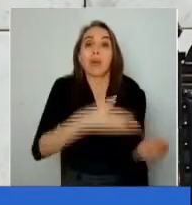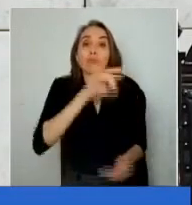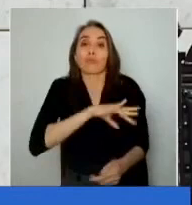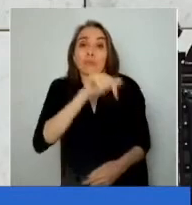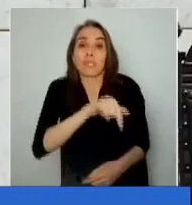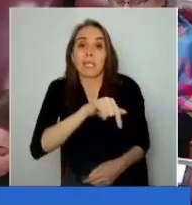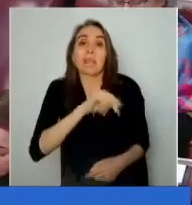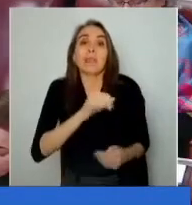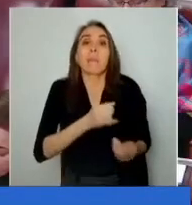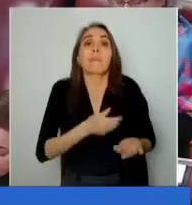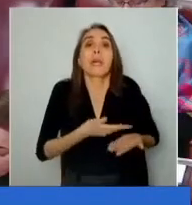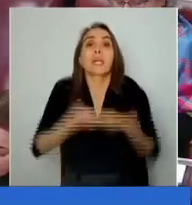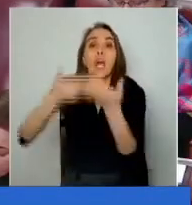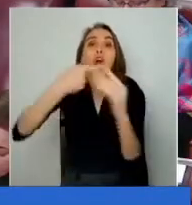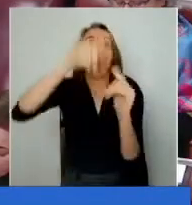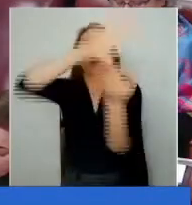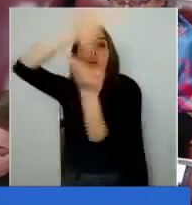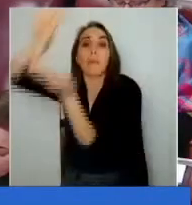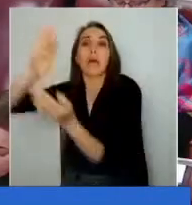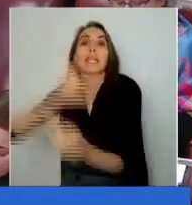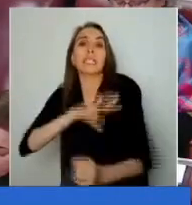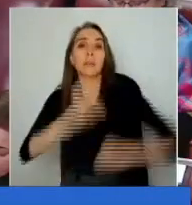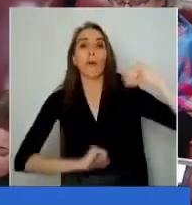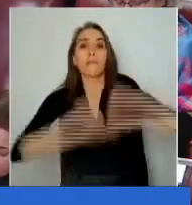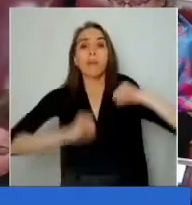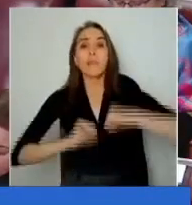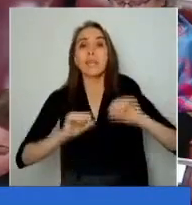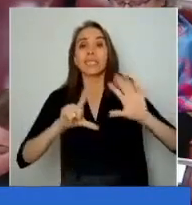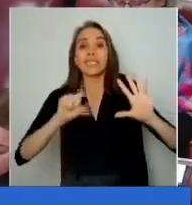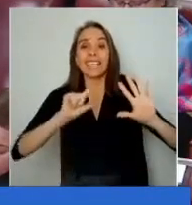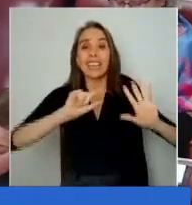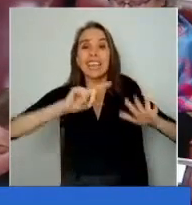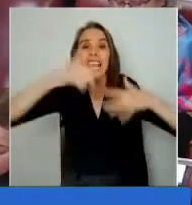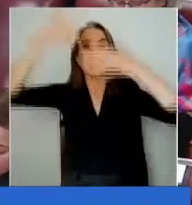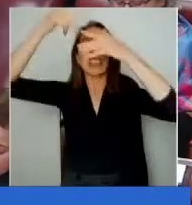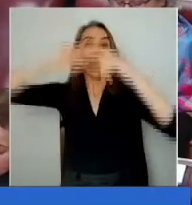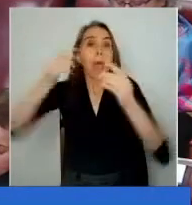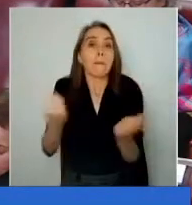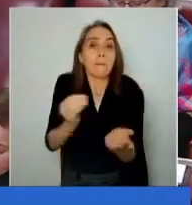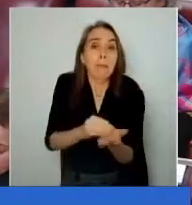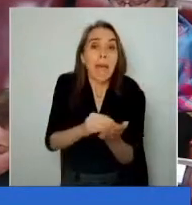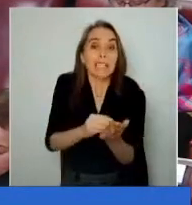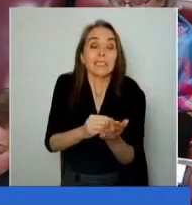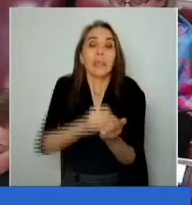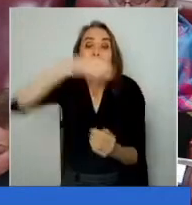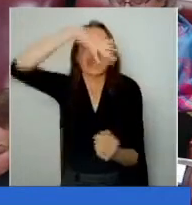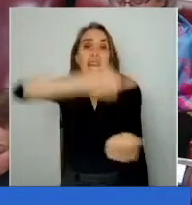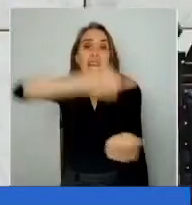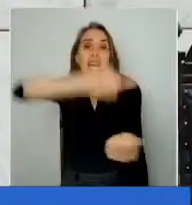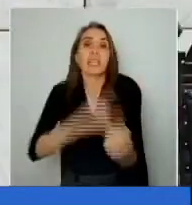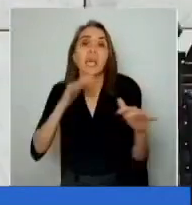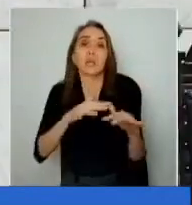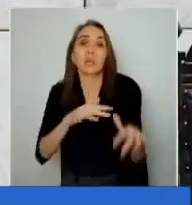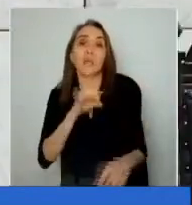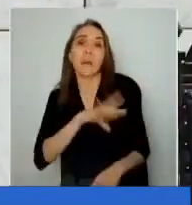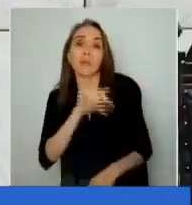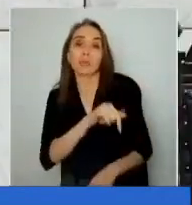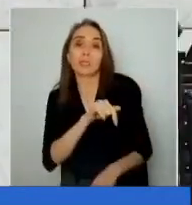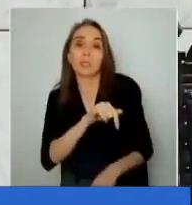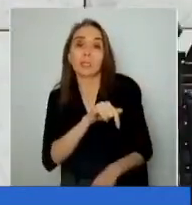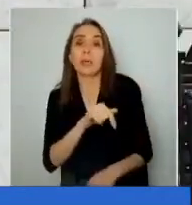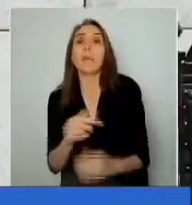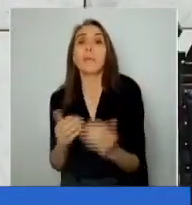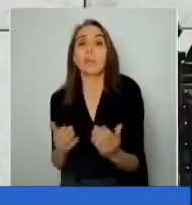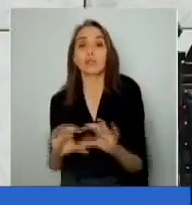podríamos generar hasta setenta veces más energía de la que somos capaces de consumir por eso en la cámara